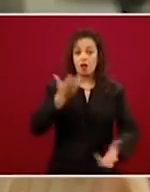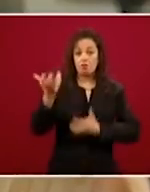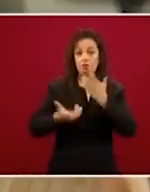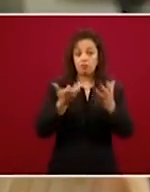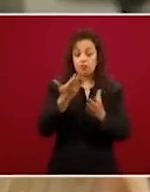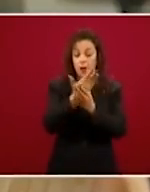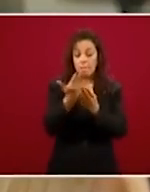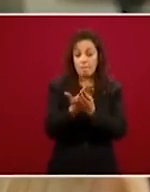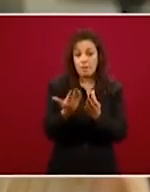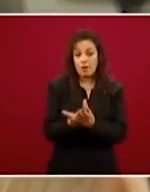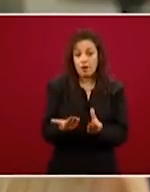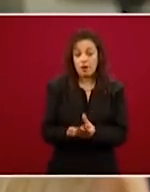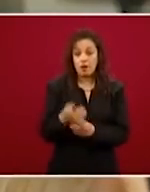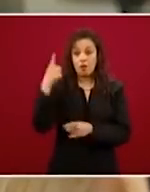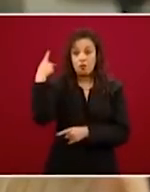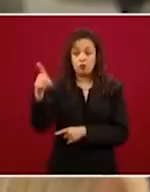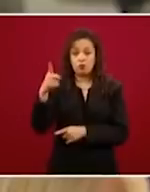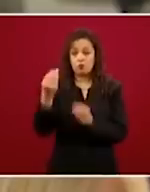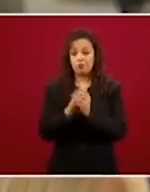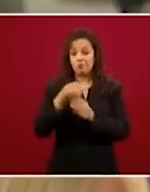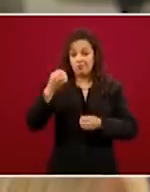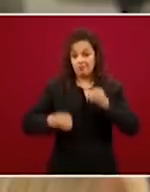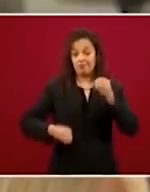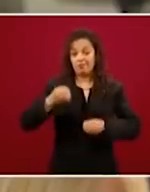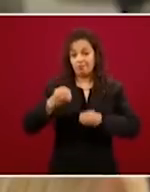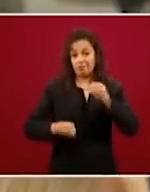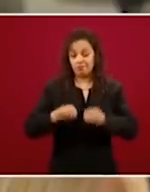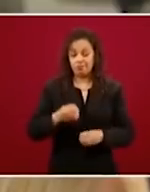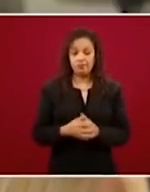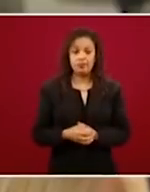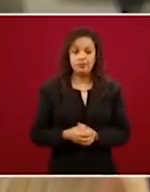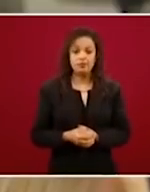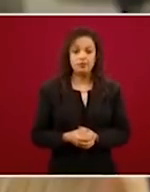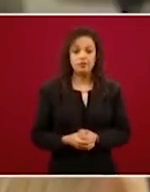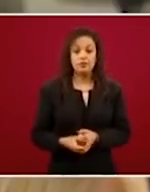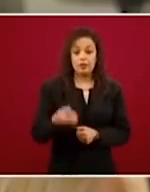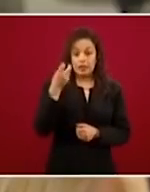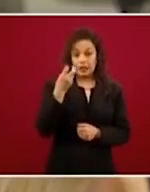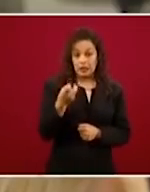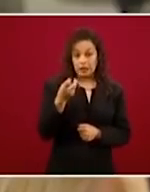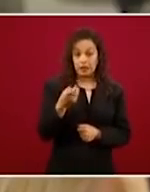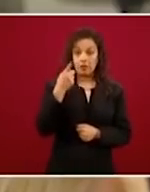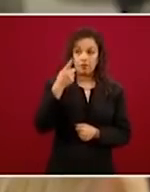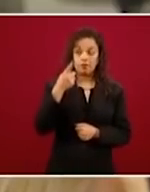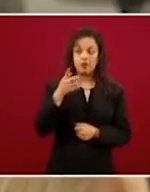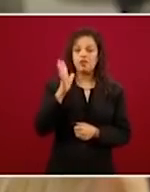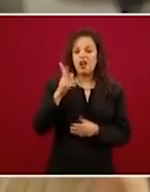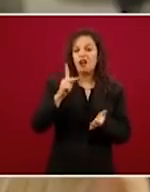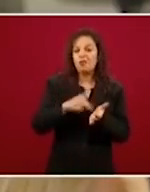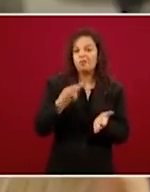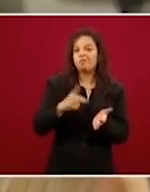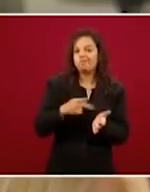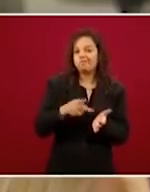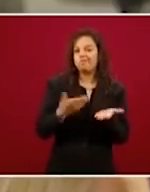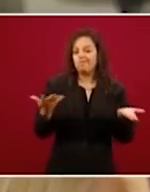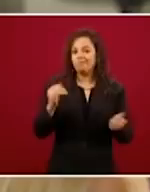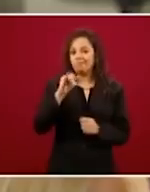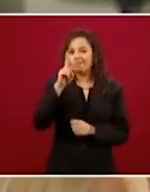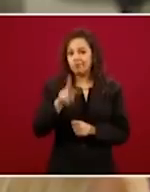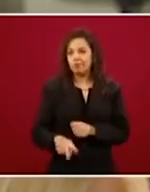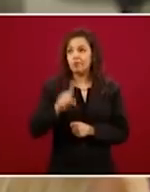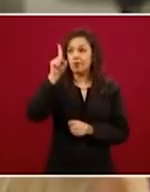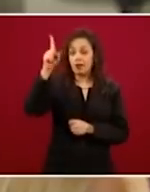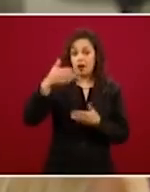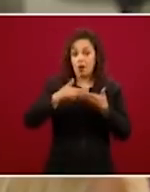este hemos visto que esta situación se ha venido repitiendo este bueno en este caso fue en hermosillo anteriormente bueno hace